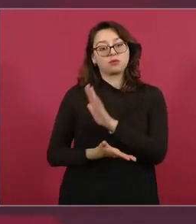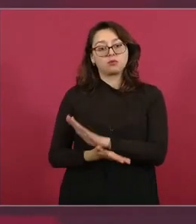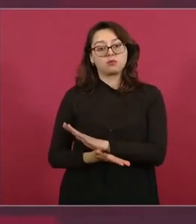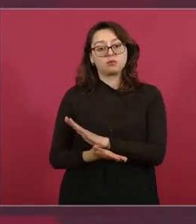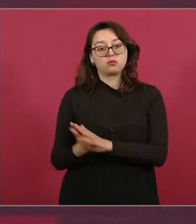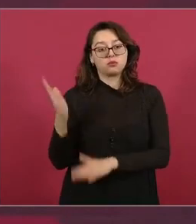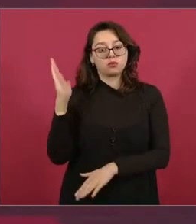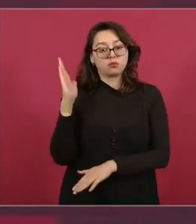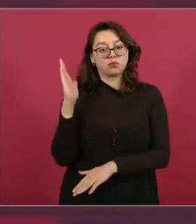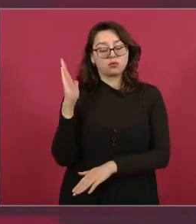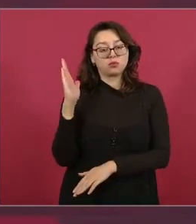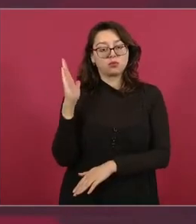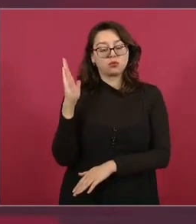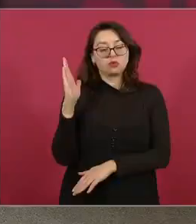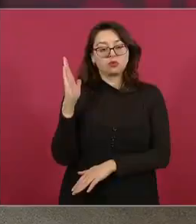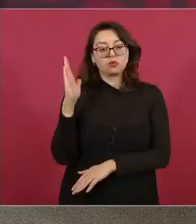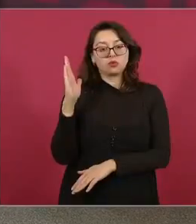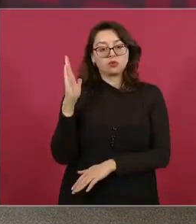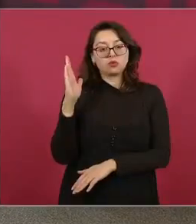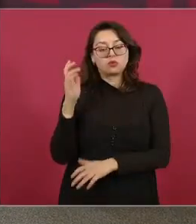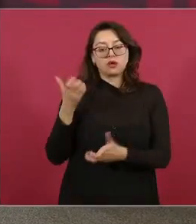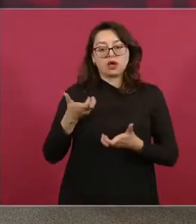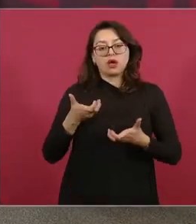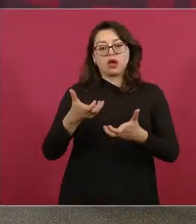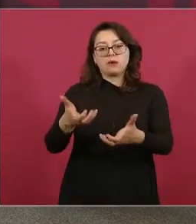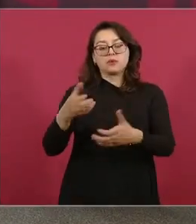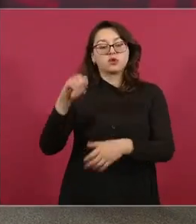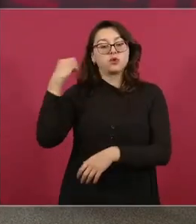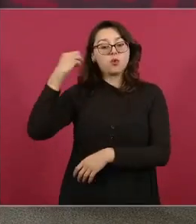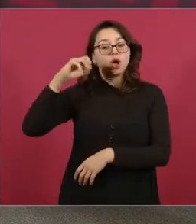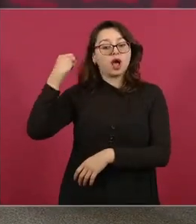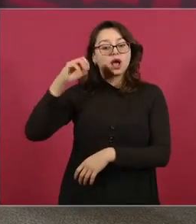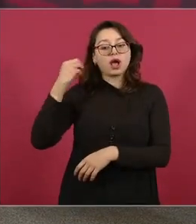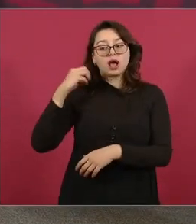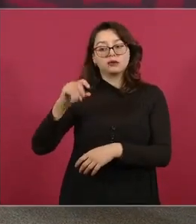a la revisión de caminos a Oaxaca,